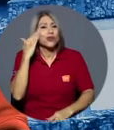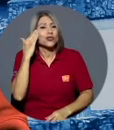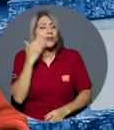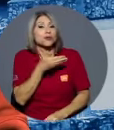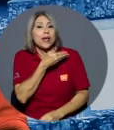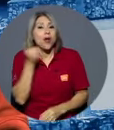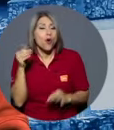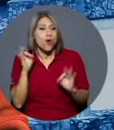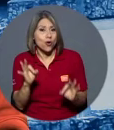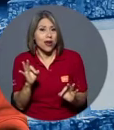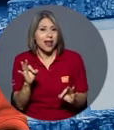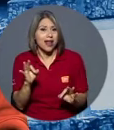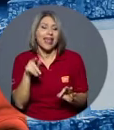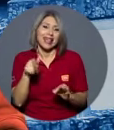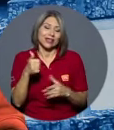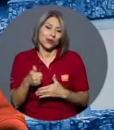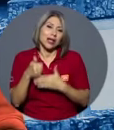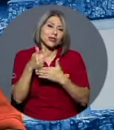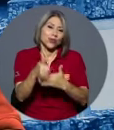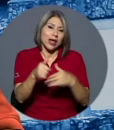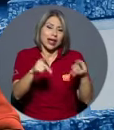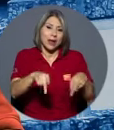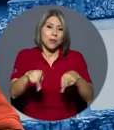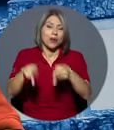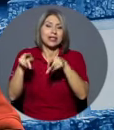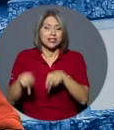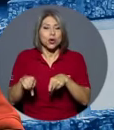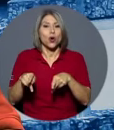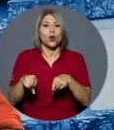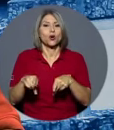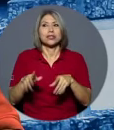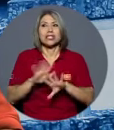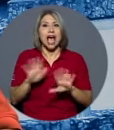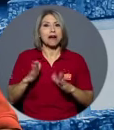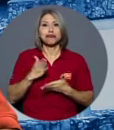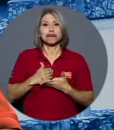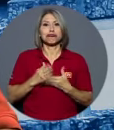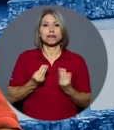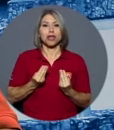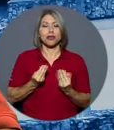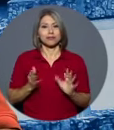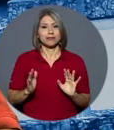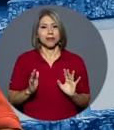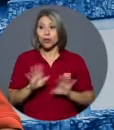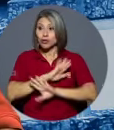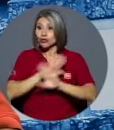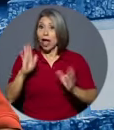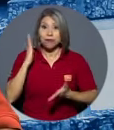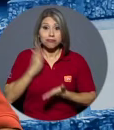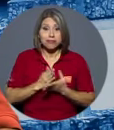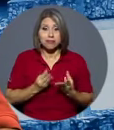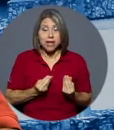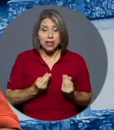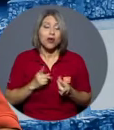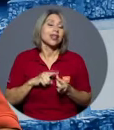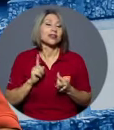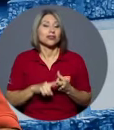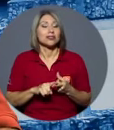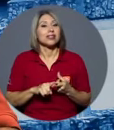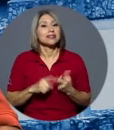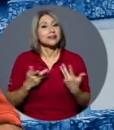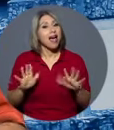de esto, ayuda a que la población vaya perdiéndole el miedo. Y cuando se pierde el miedo, entonces ya se